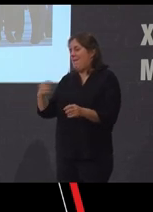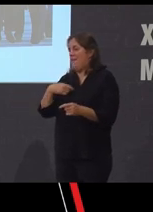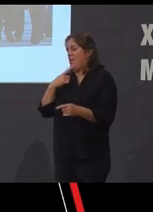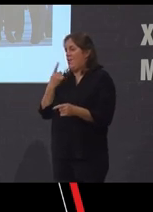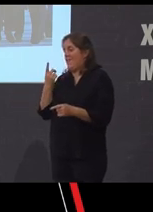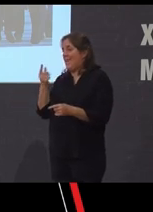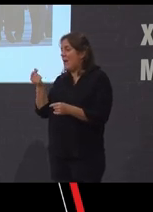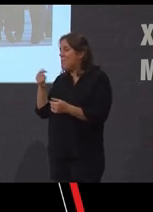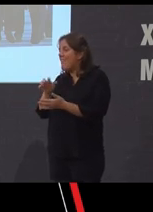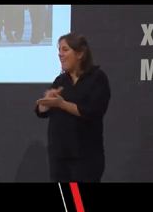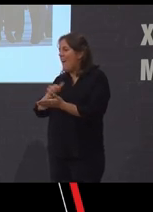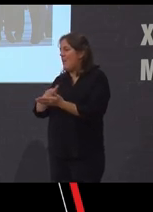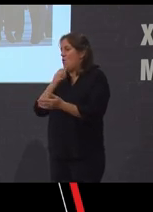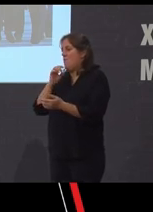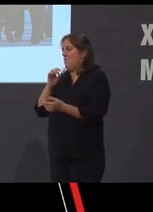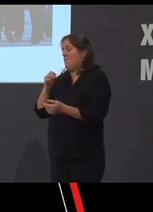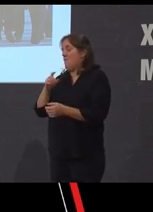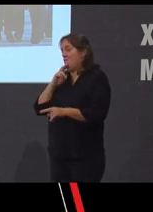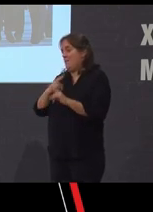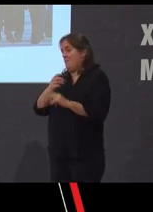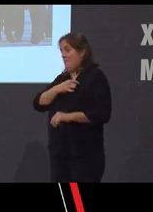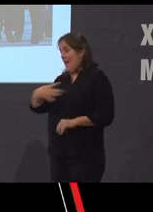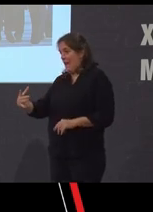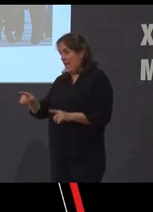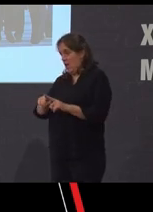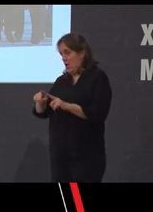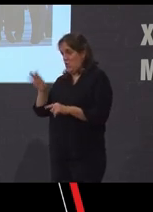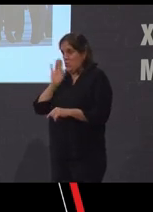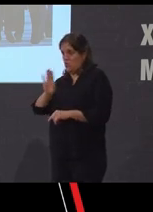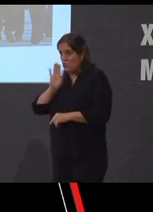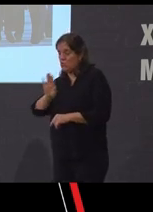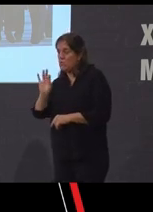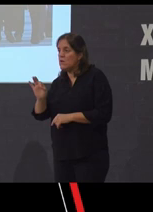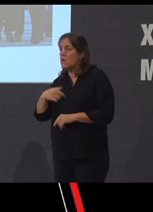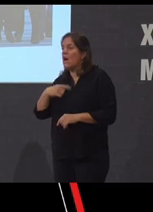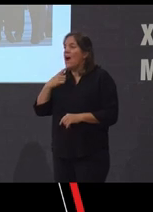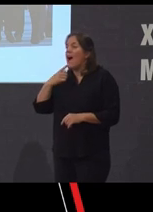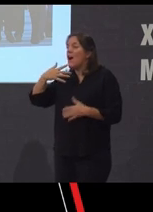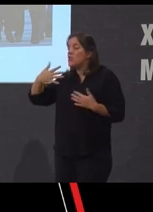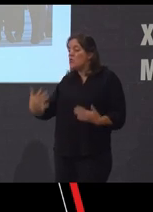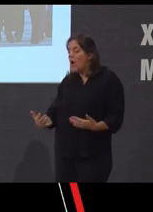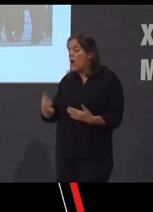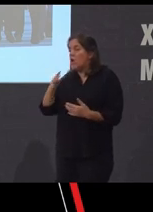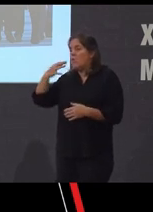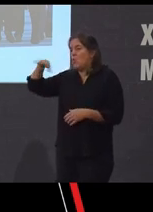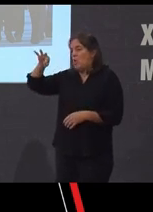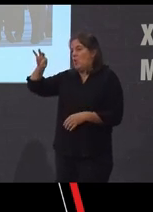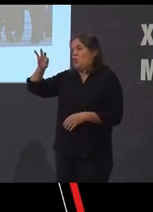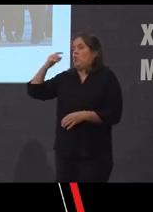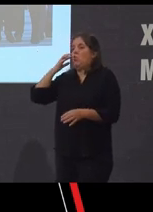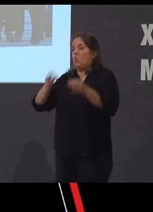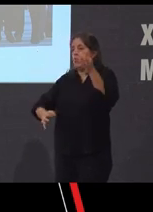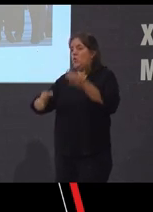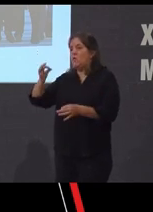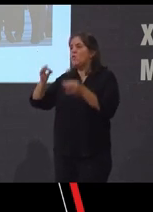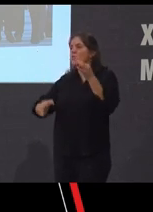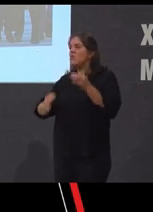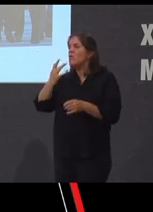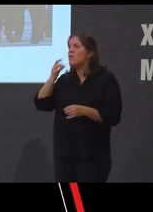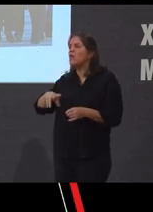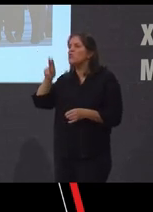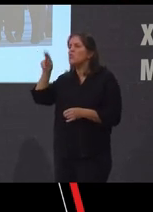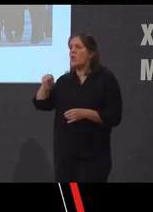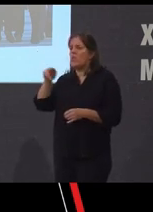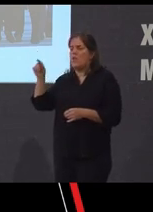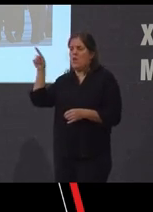único que se está investigando a día de hoxe judicialmente, e refírome á xustiza suíza, porque a